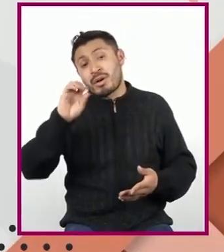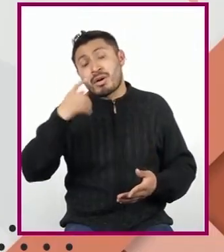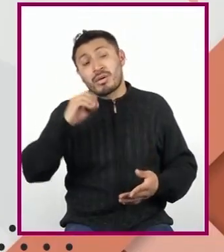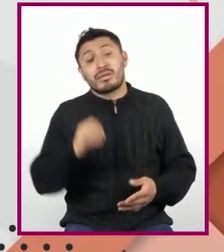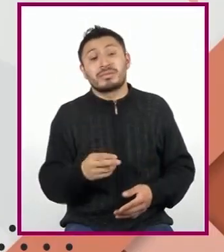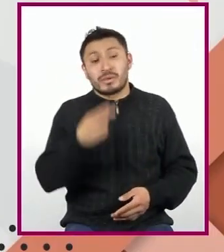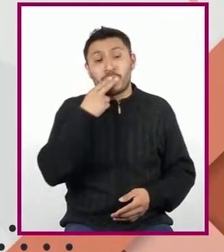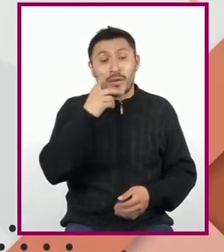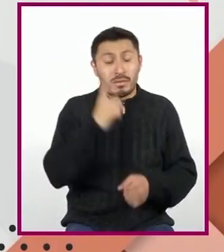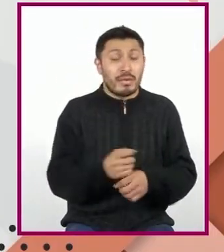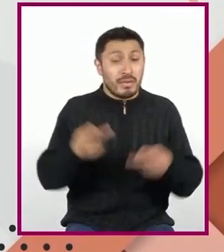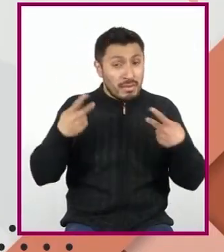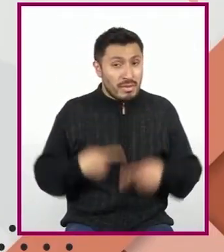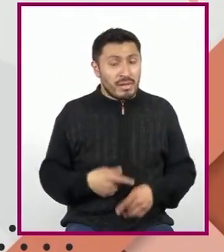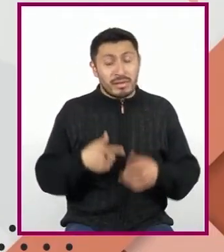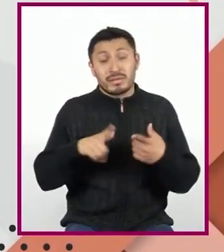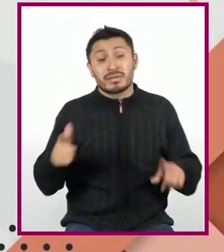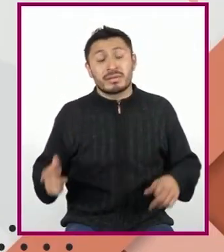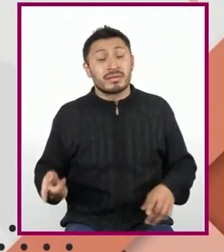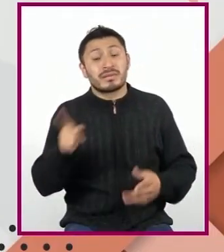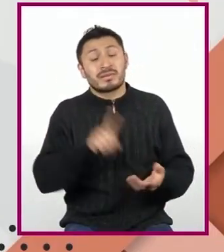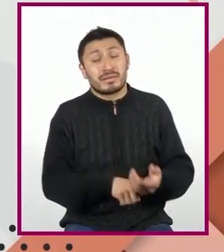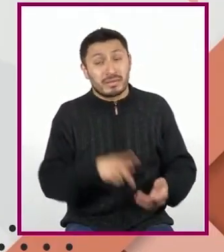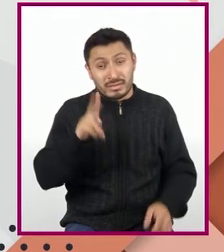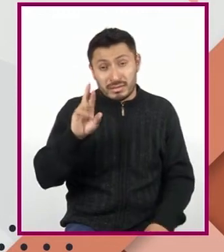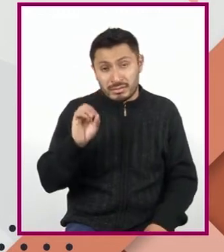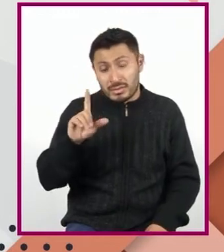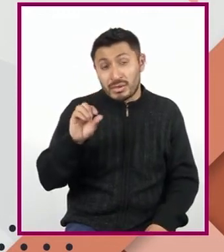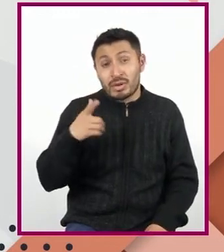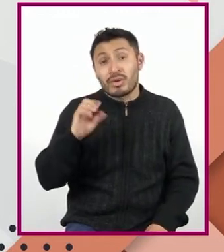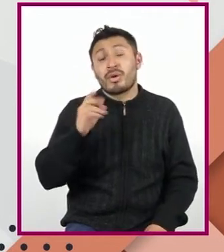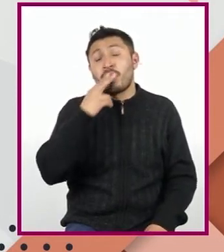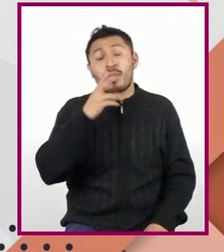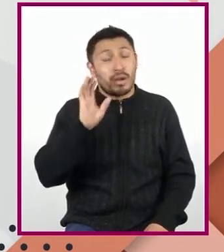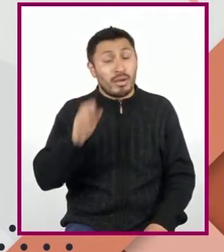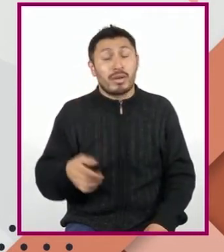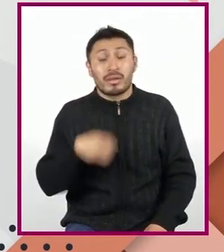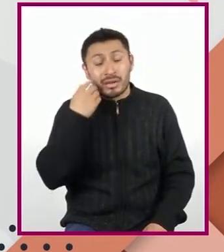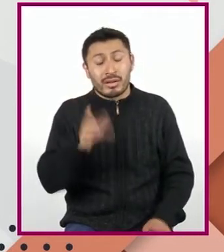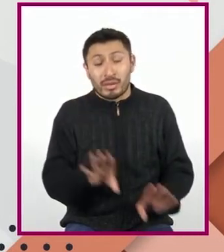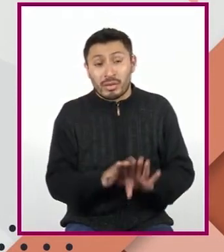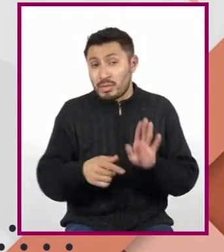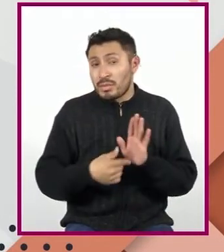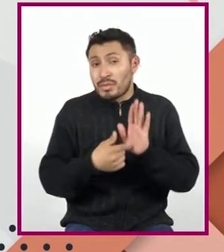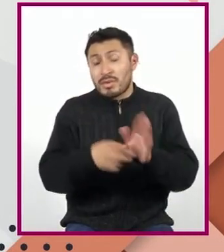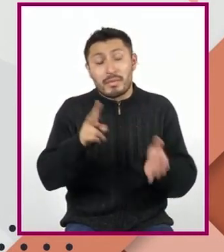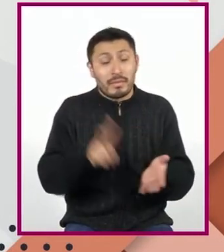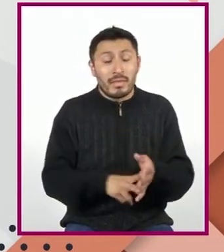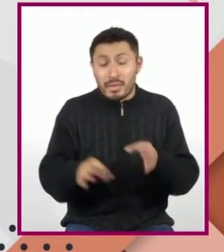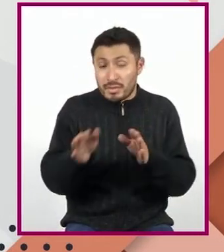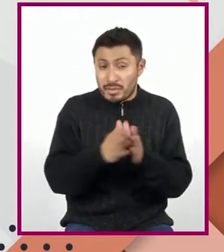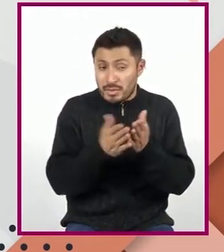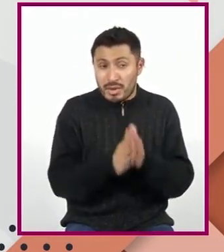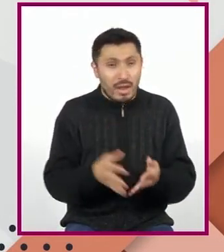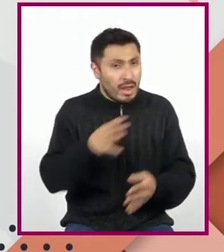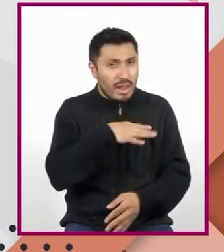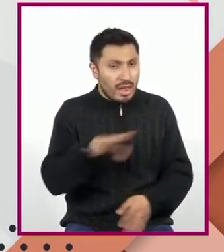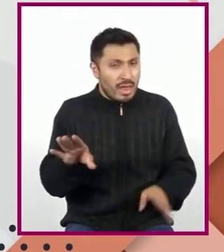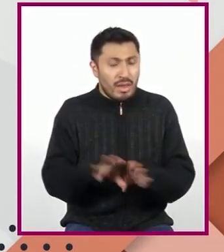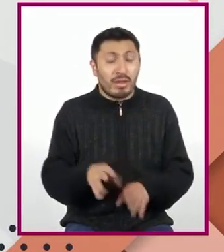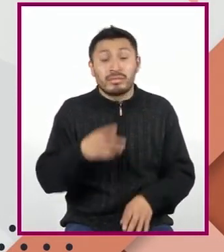Agradecemos a la profesora Leticia que con su experiencia nos haya dado tan buenos consejos para redactar correctamente